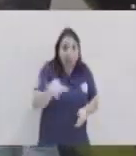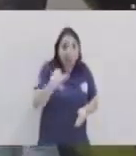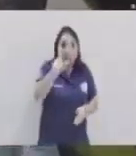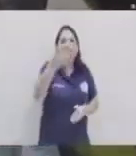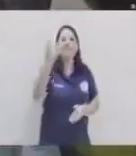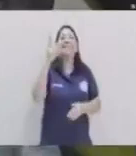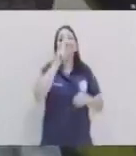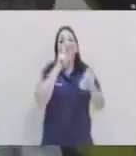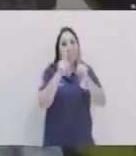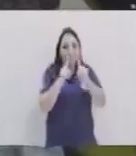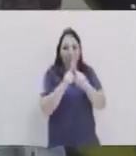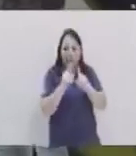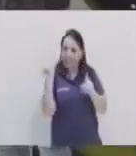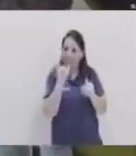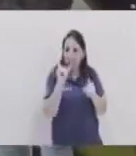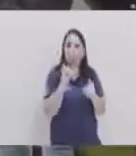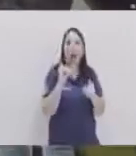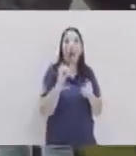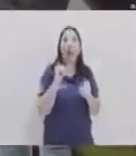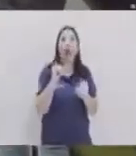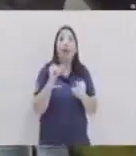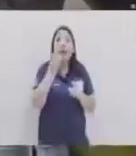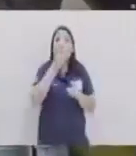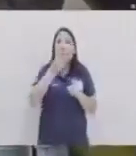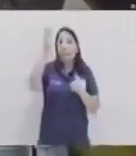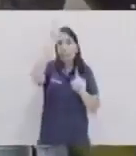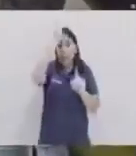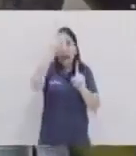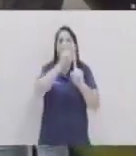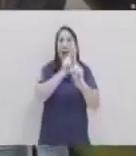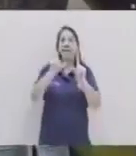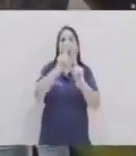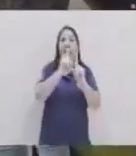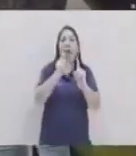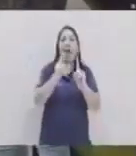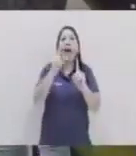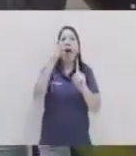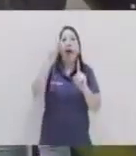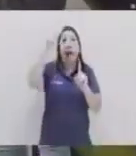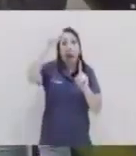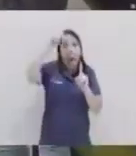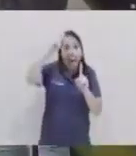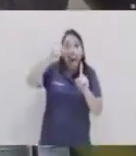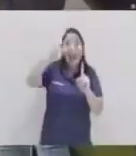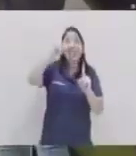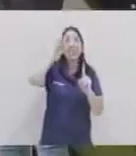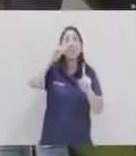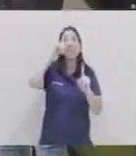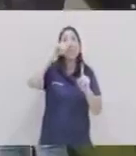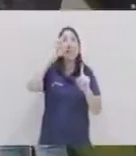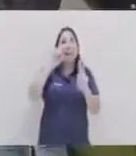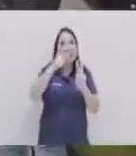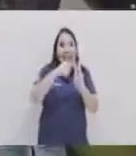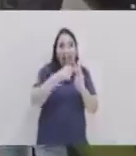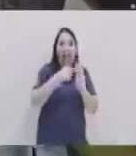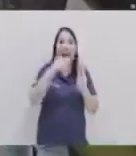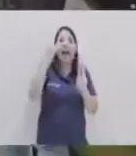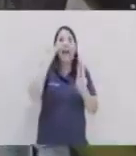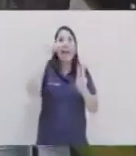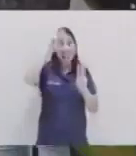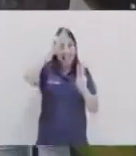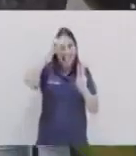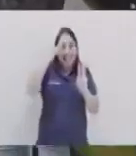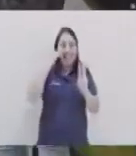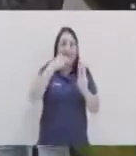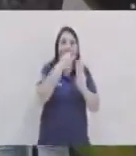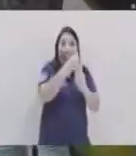Hace muchos años pues lo dejaban plasmado en piedras y demás porque era algo donde podía durar mucho tiempo, ¿verdad? Pero en la actualidad creo